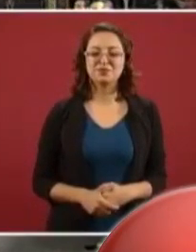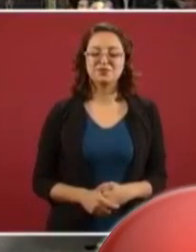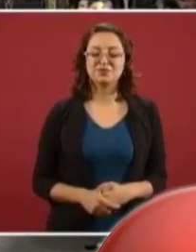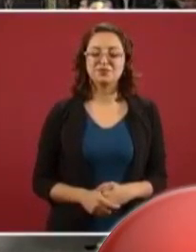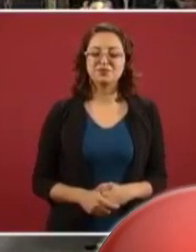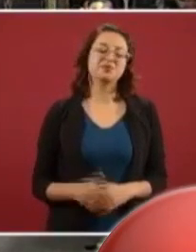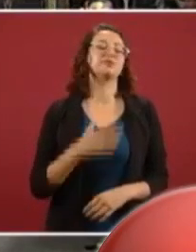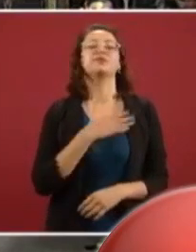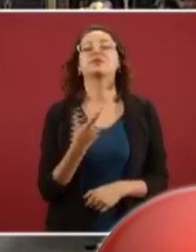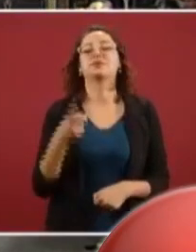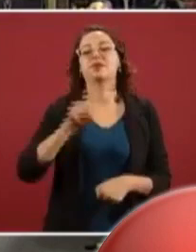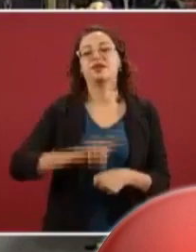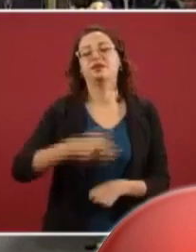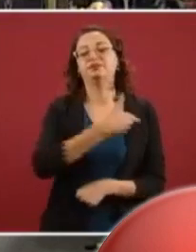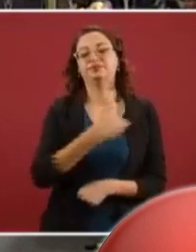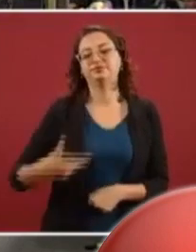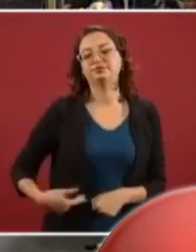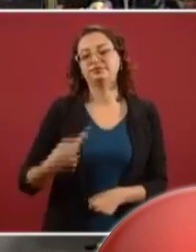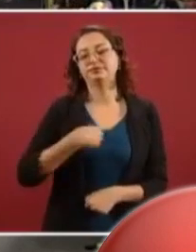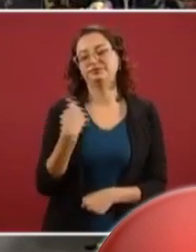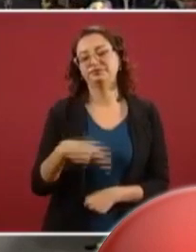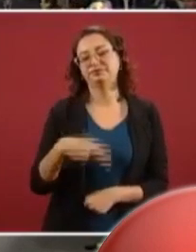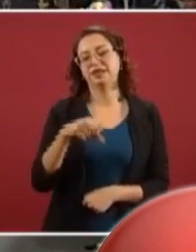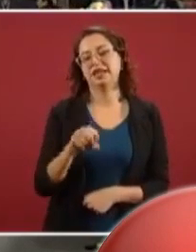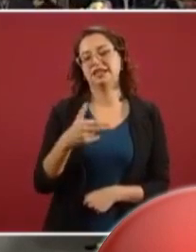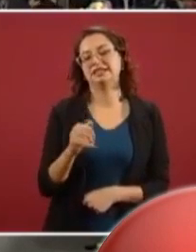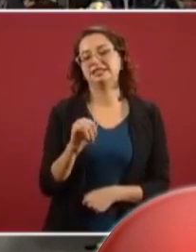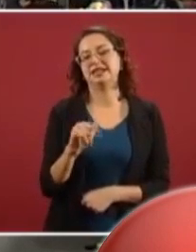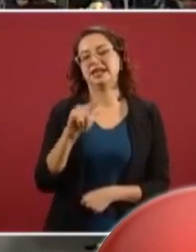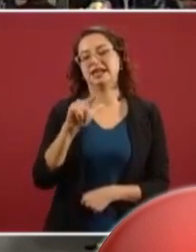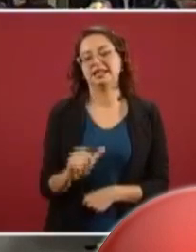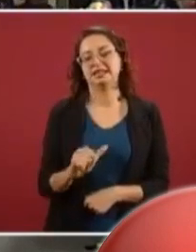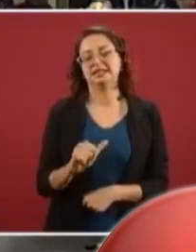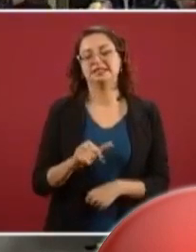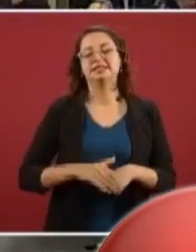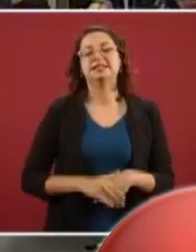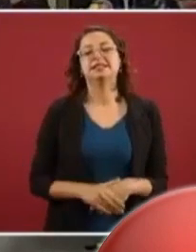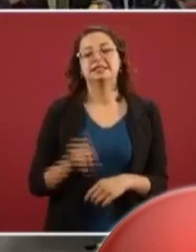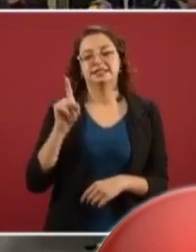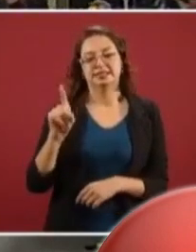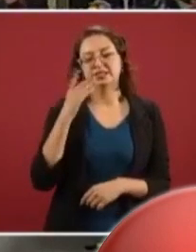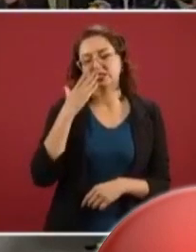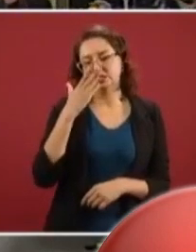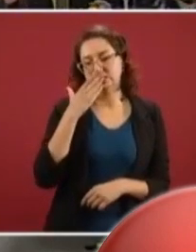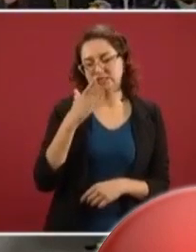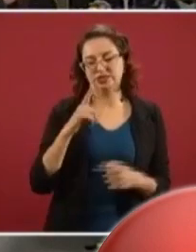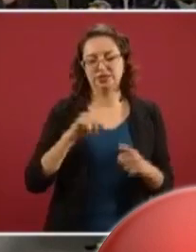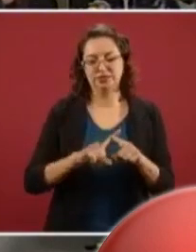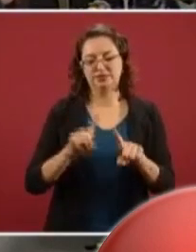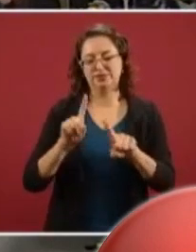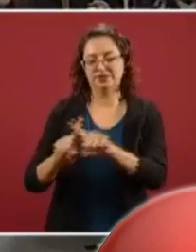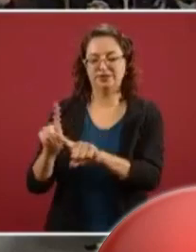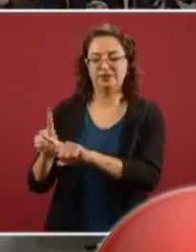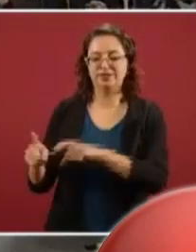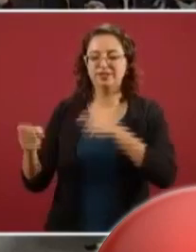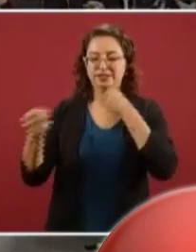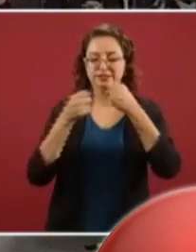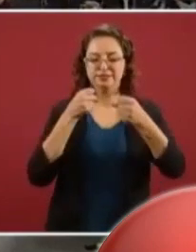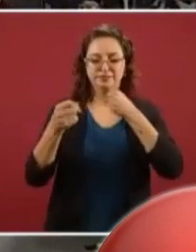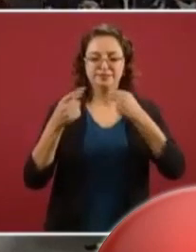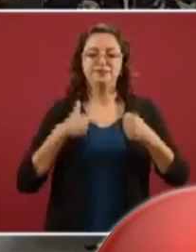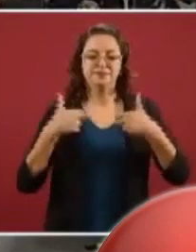buenos días presidente si hay la rosa g el corresponsal del grupo gil imparcial de sonora la crónica y frontera de tijuana